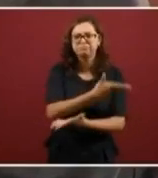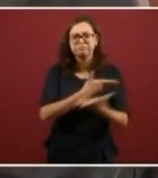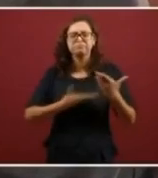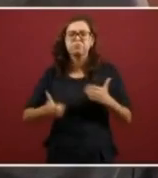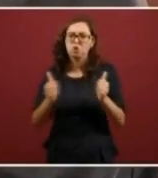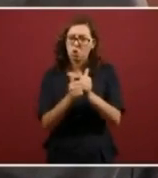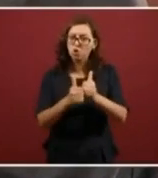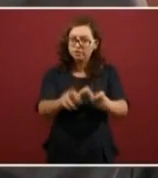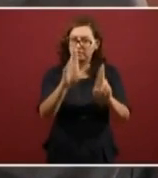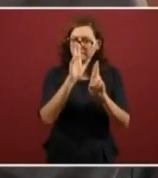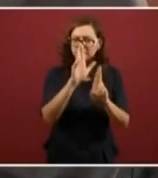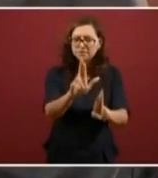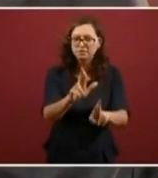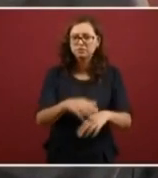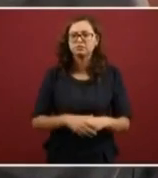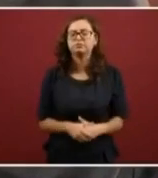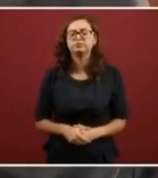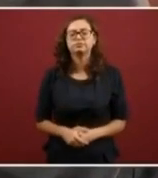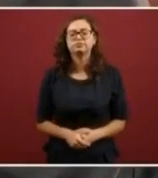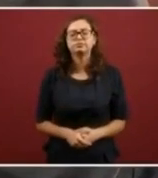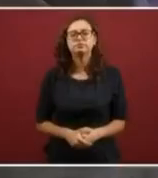respetuoso.